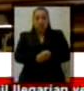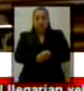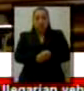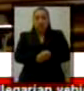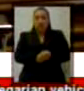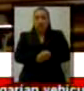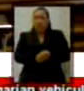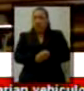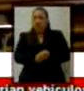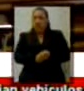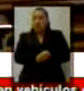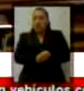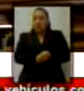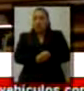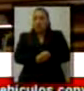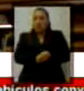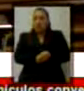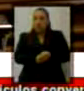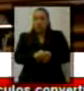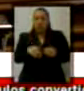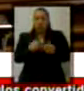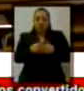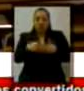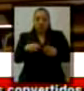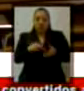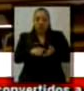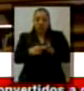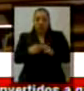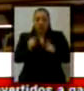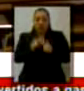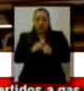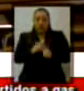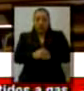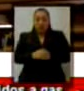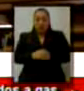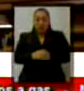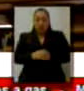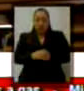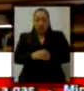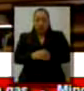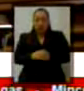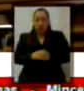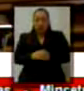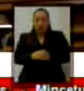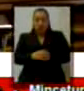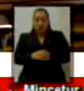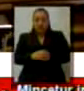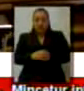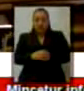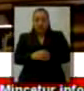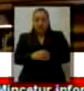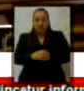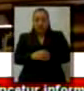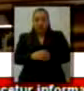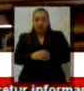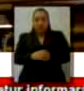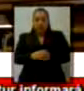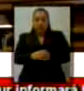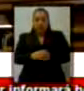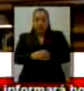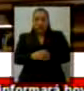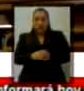España existen juzgados especializados en violencia familiar, que tienen una carga no muy